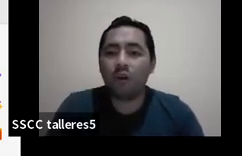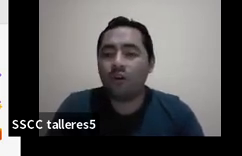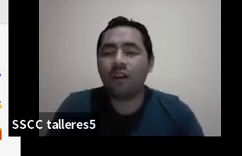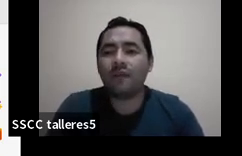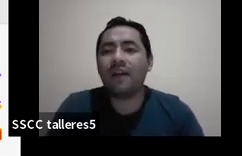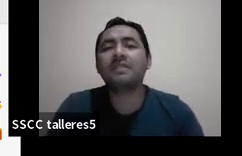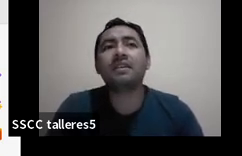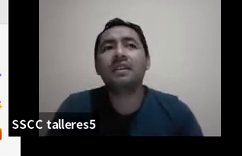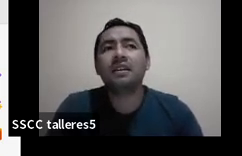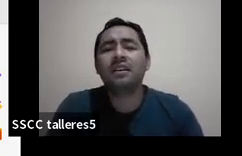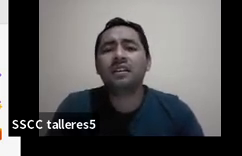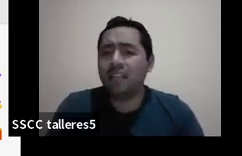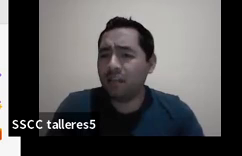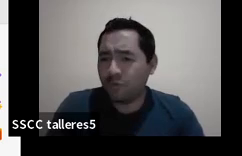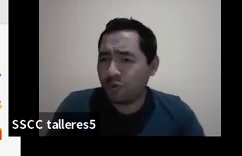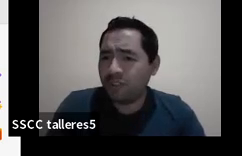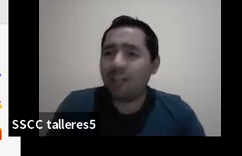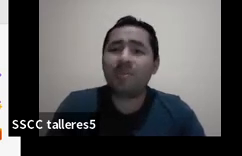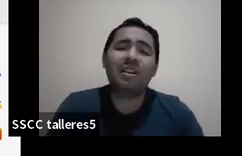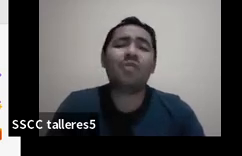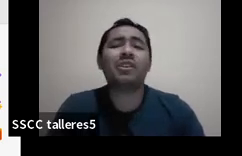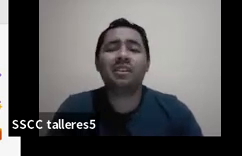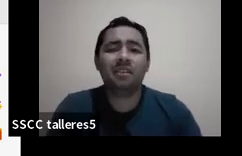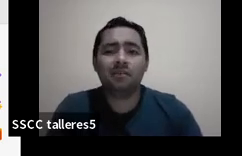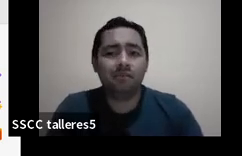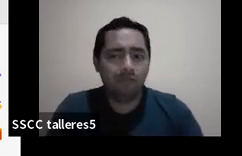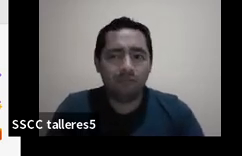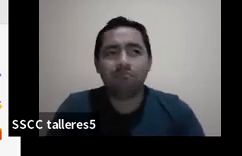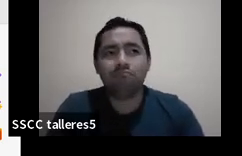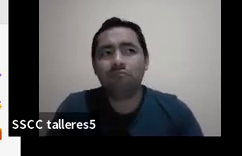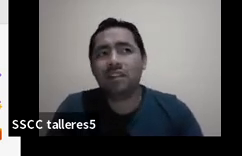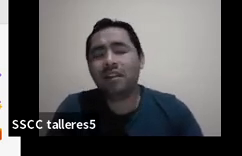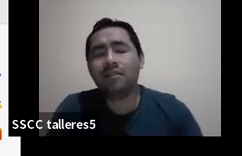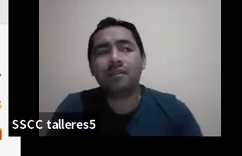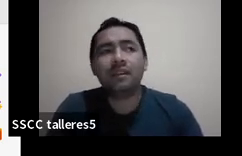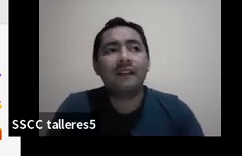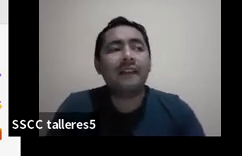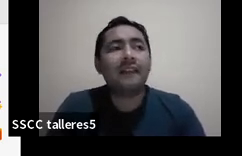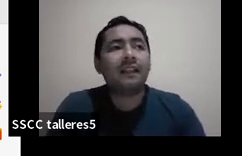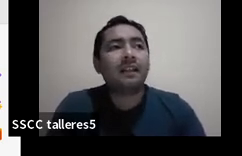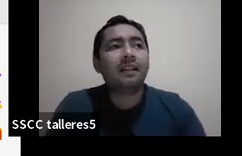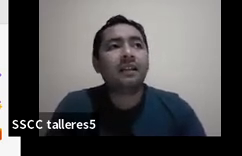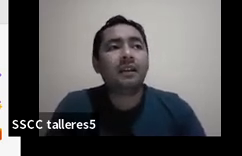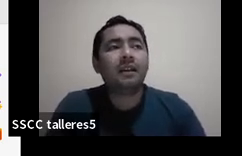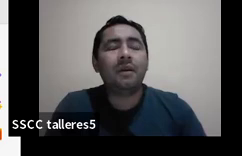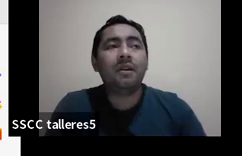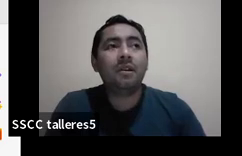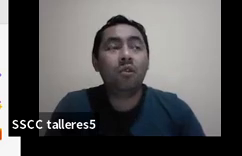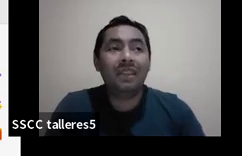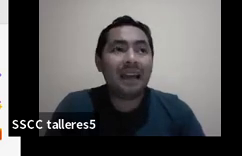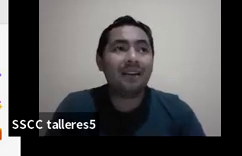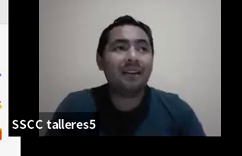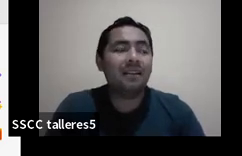pues, mejore, avance. ¿Sería que el profesor tiene que aprender lengua de señas? No, en realidad no. A